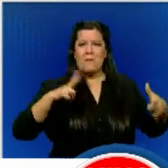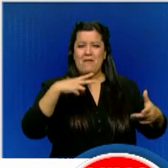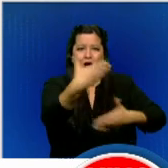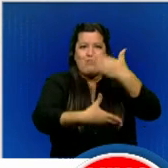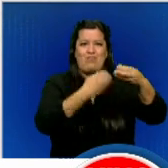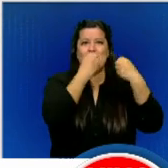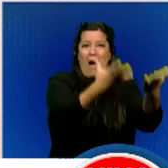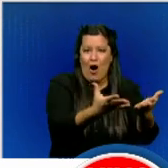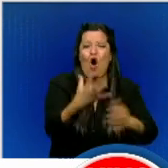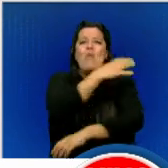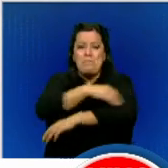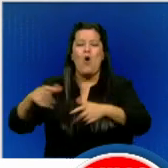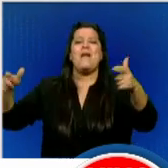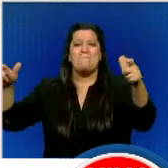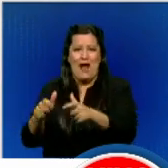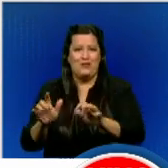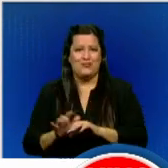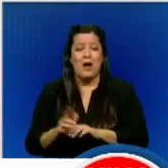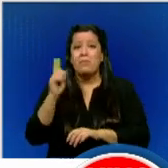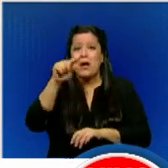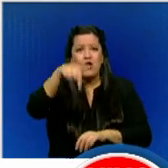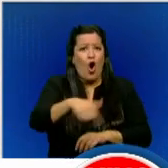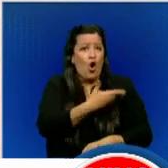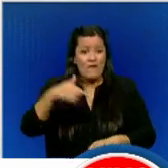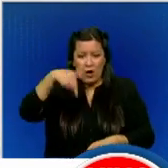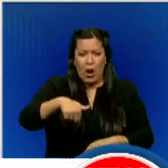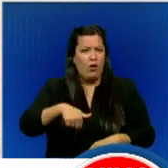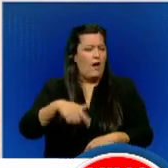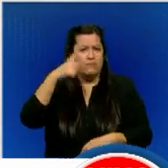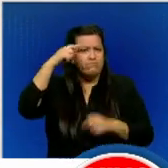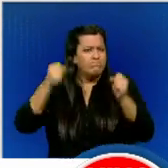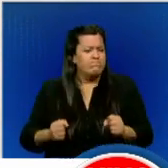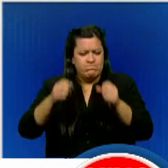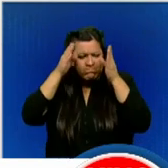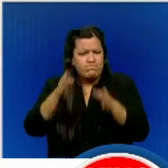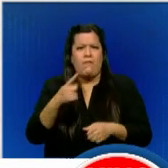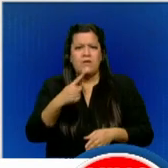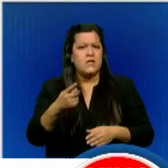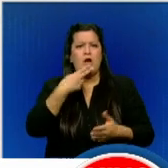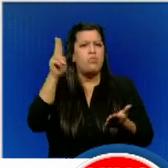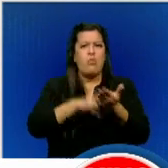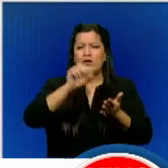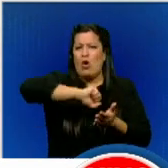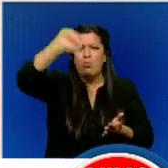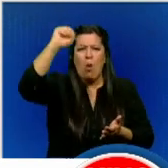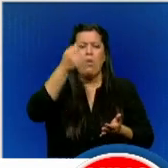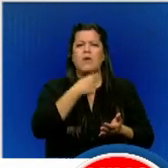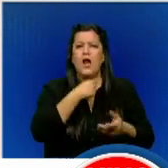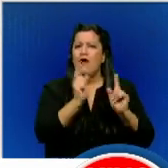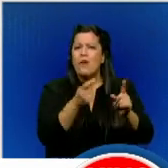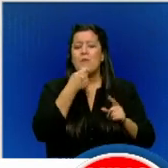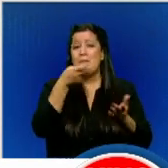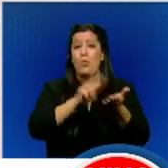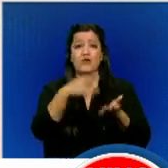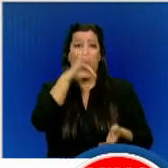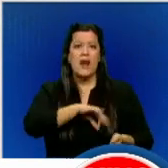y este gobierno sigue empecinado en dos cuestiones aumentar impuestos vigentes como el impuesto a